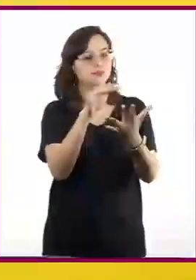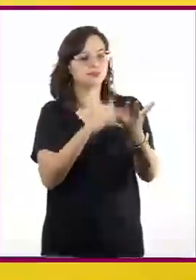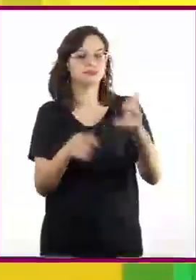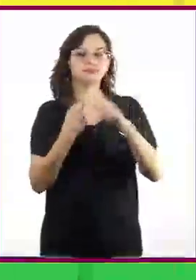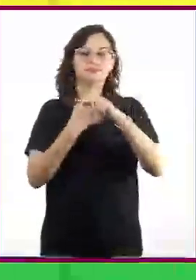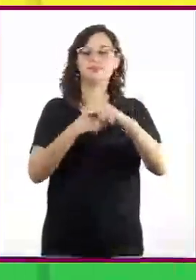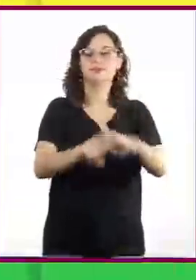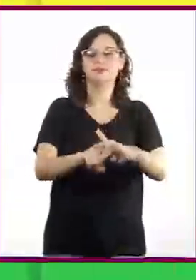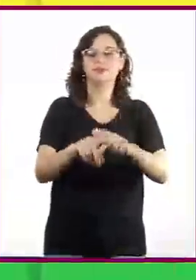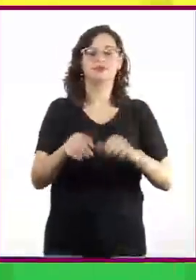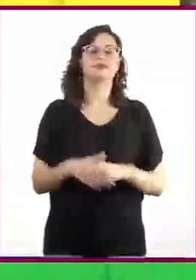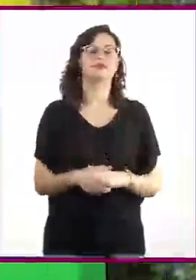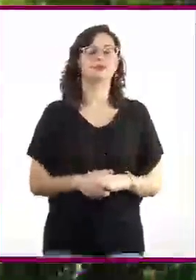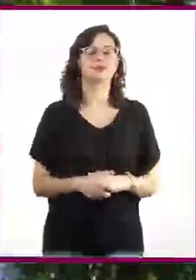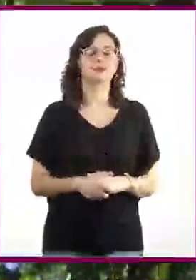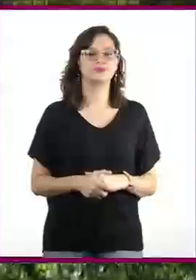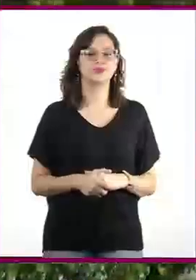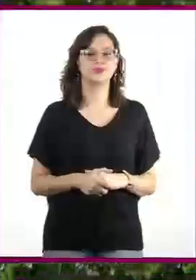Comenzamos.